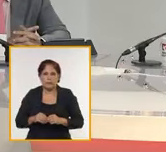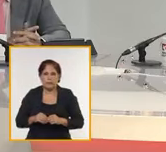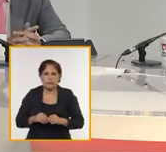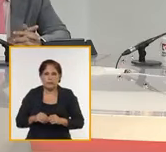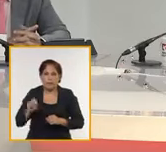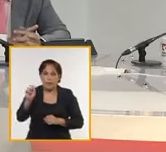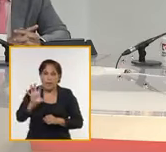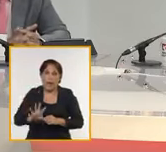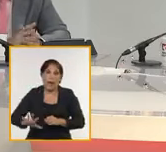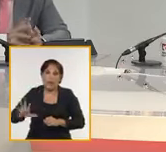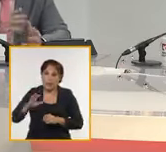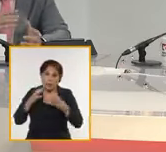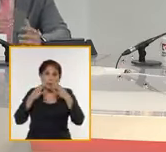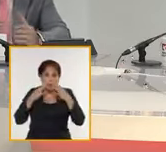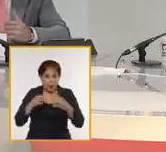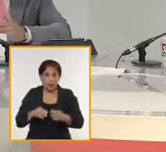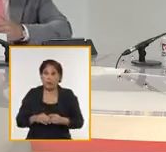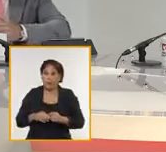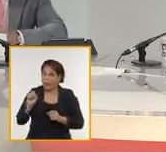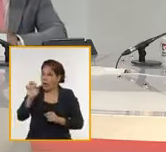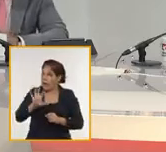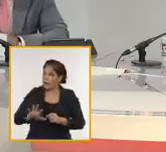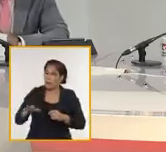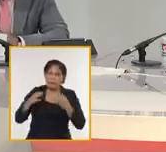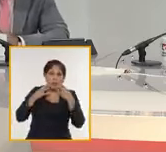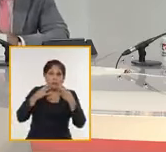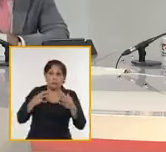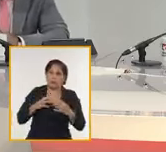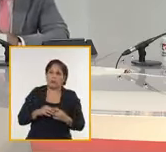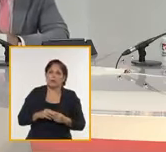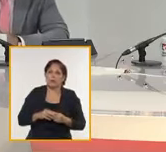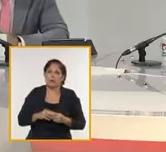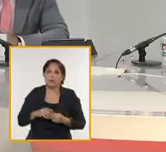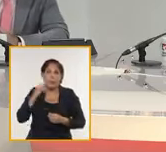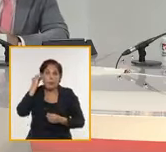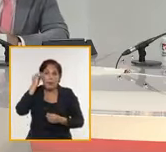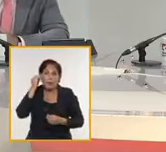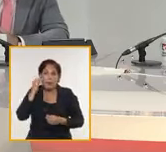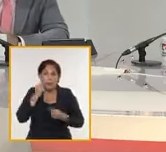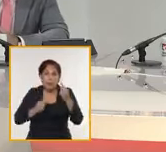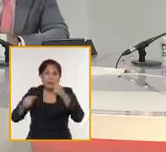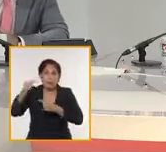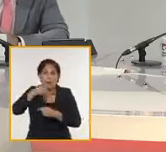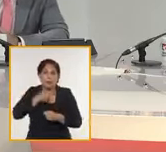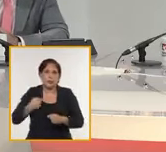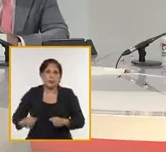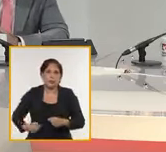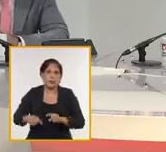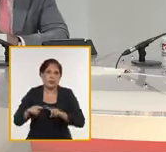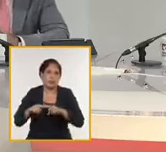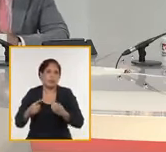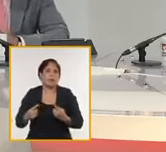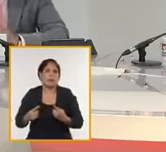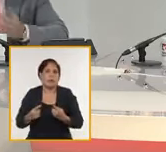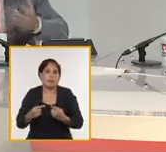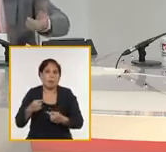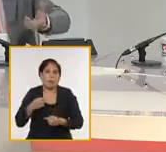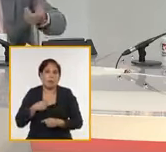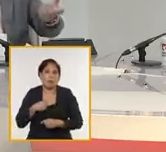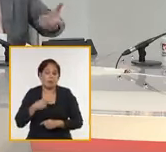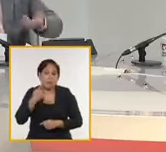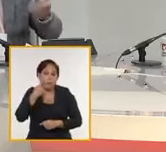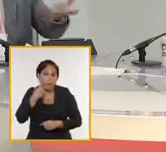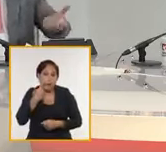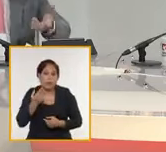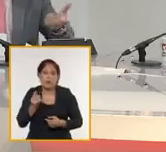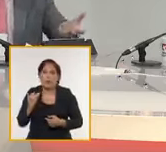Central, muy importante, y bueno, sabemos que es fundamental para China también, porque cuando uno va a